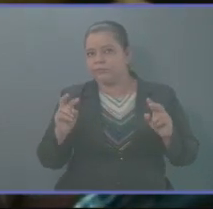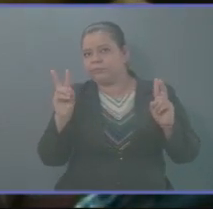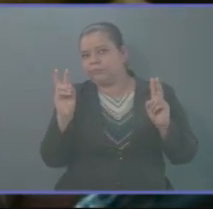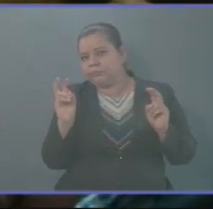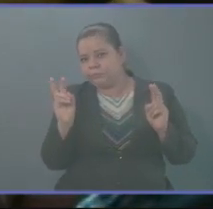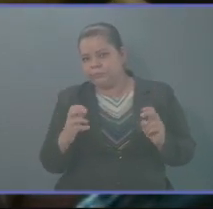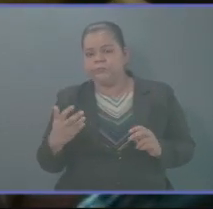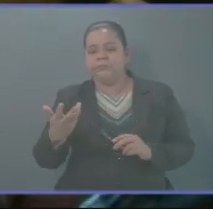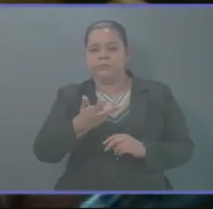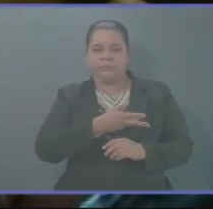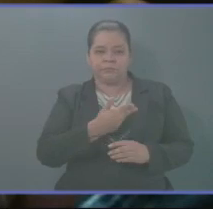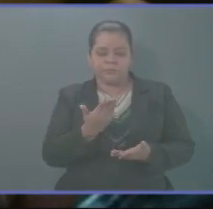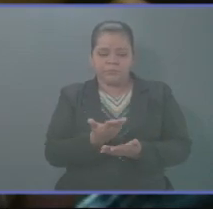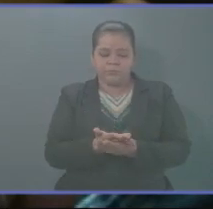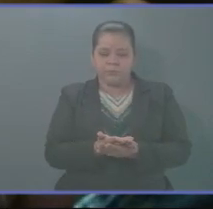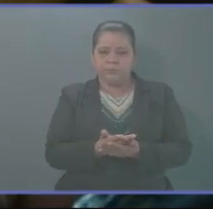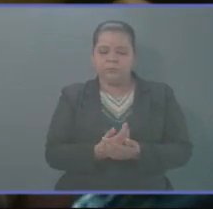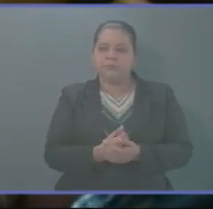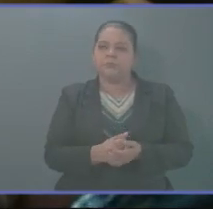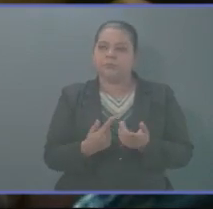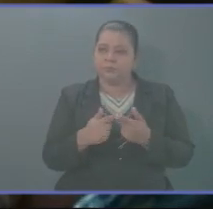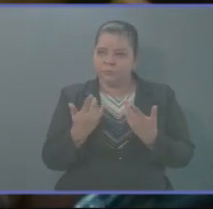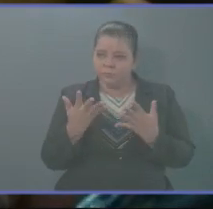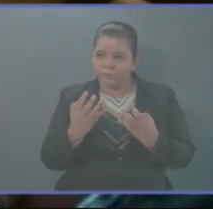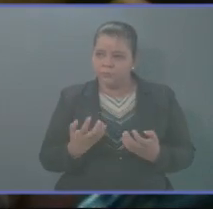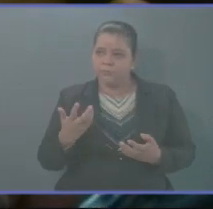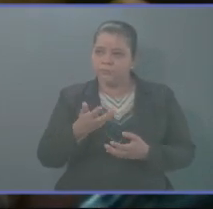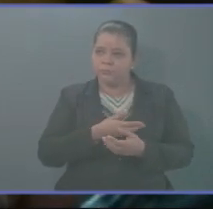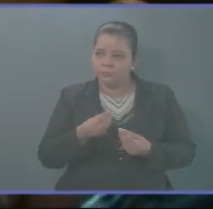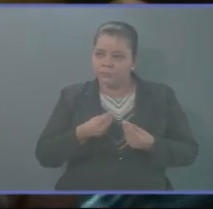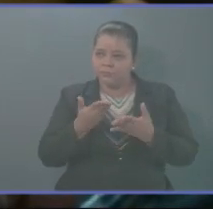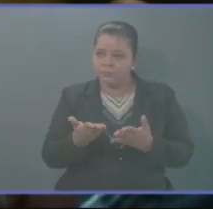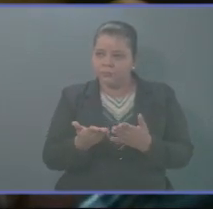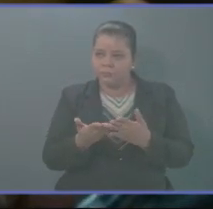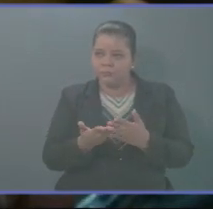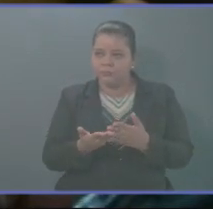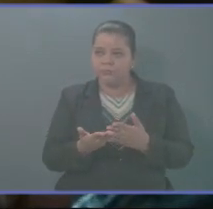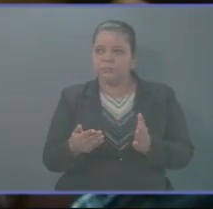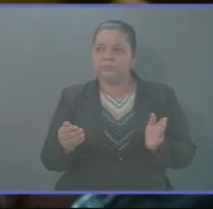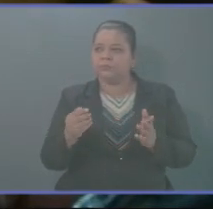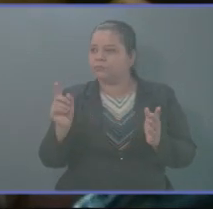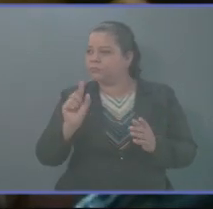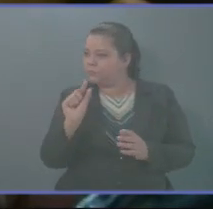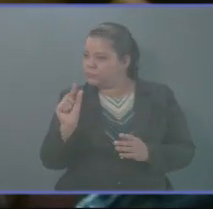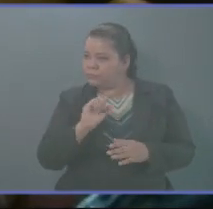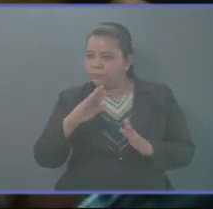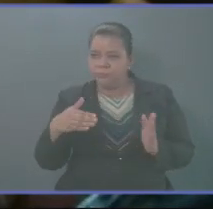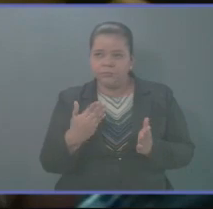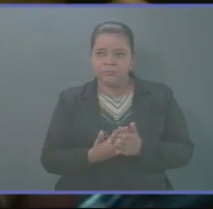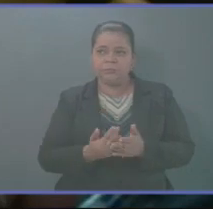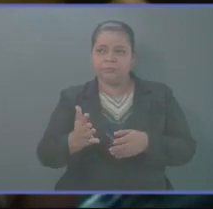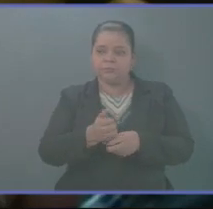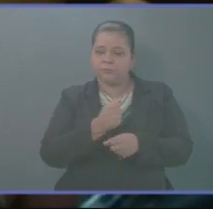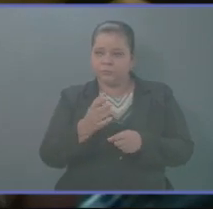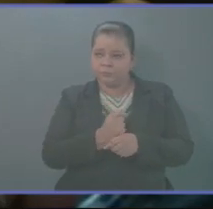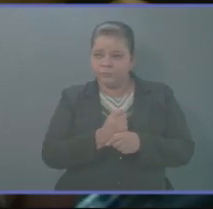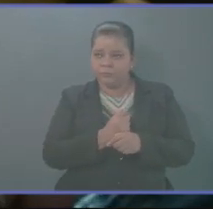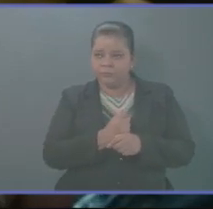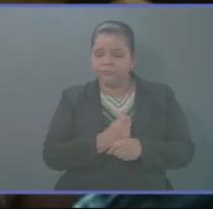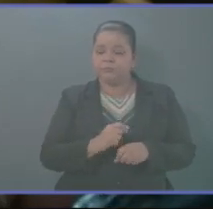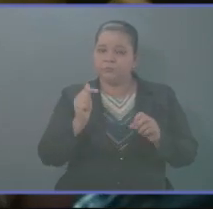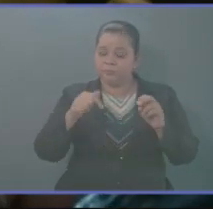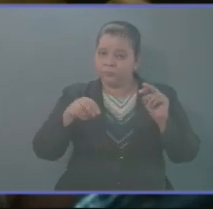nuestra propuesta viene en ese sentido de generar esa estabilidad, de no permitir que se den abusos en este